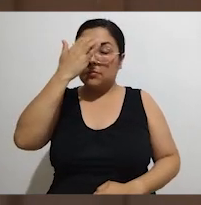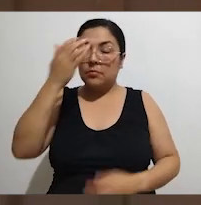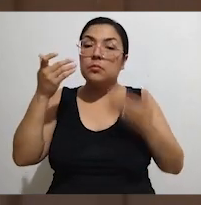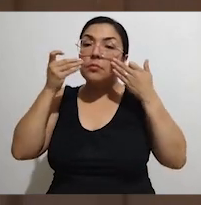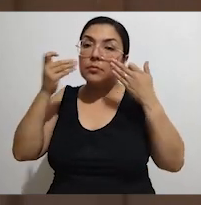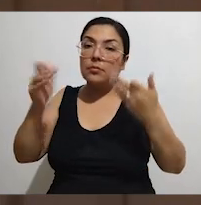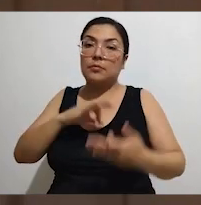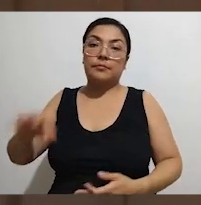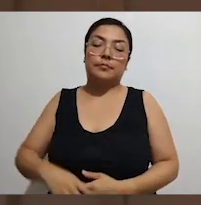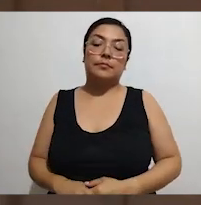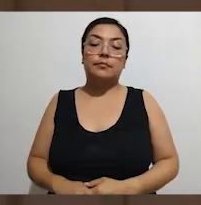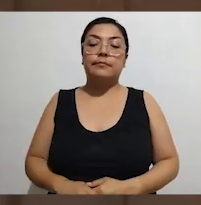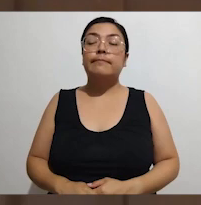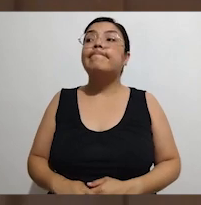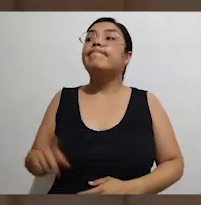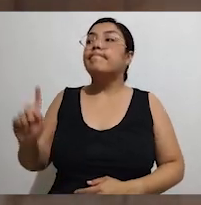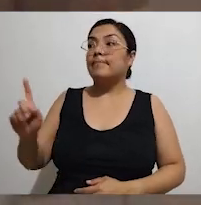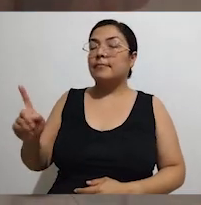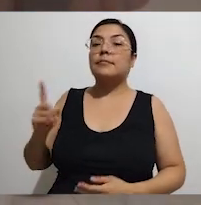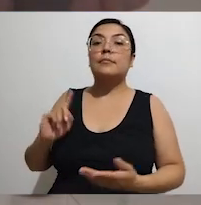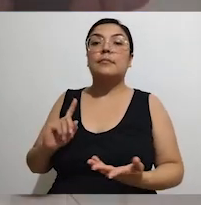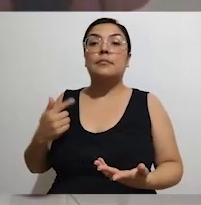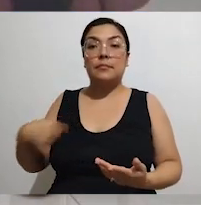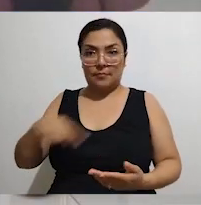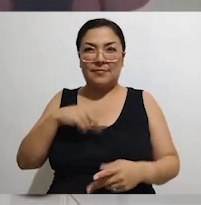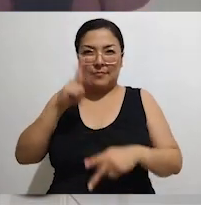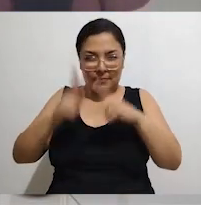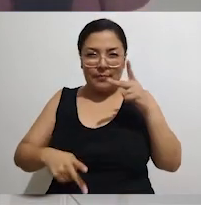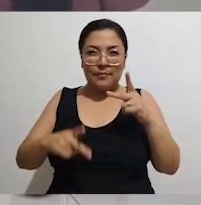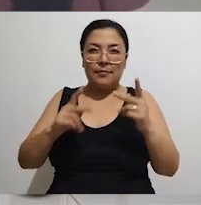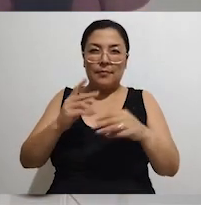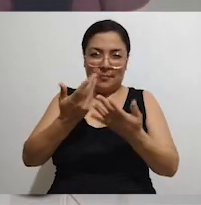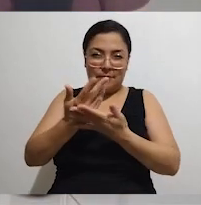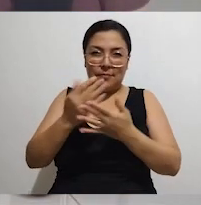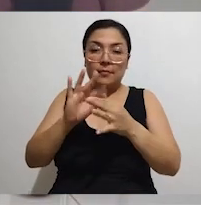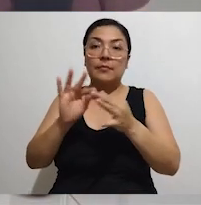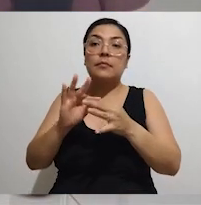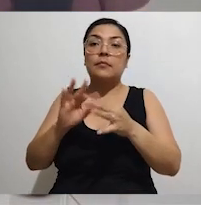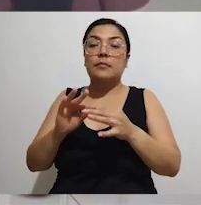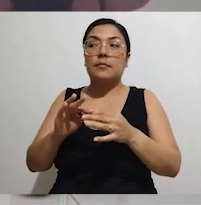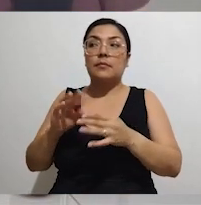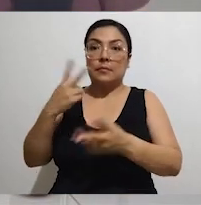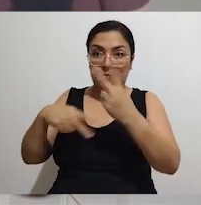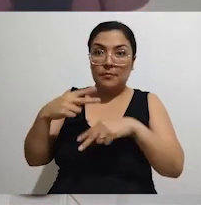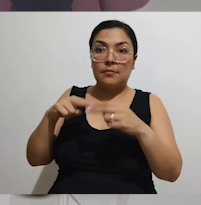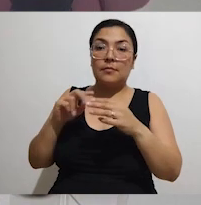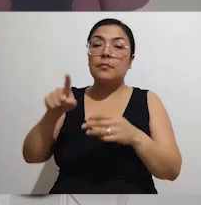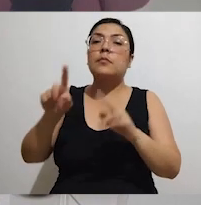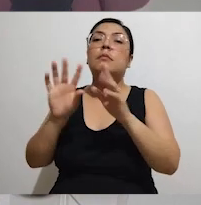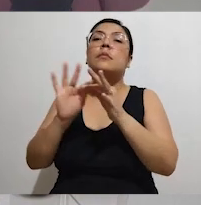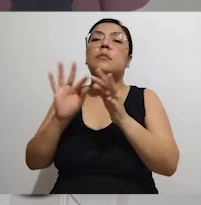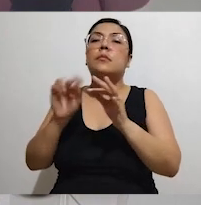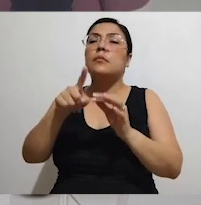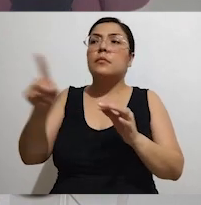su observación electoral. Claro que sí. Me gustaría, vamos a ir a una pausa, consejero, si me lo permite, regresando, nos platica de qué